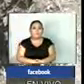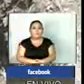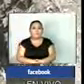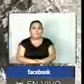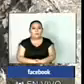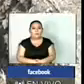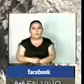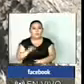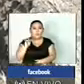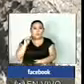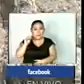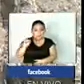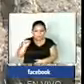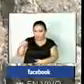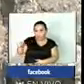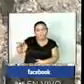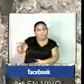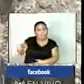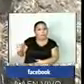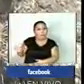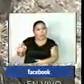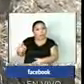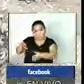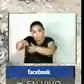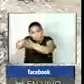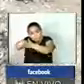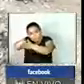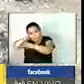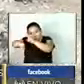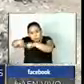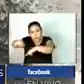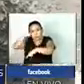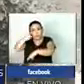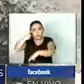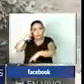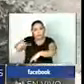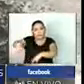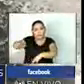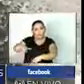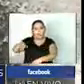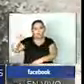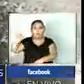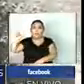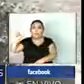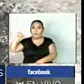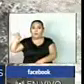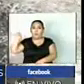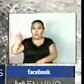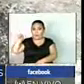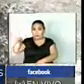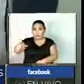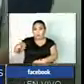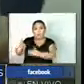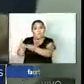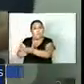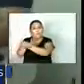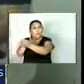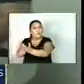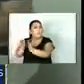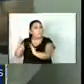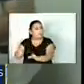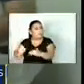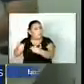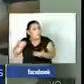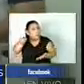esas son las fosas que están cavando en una zona del municipio de San Alejo departamento de la Unión ante